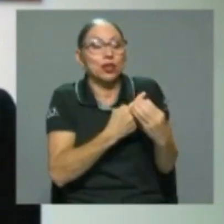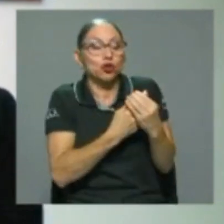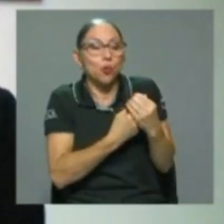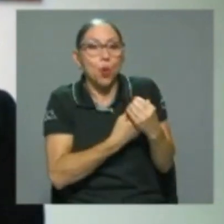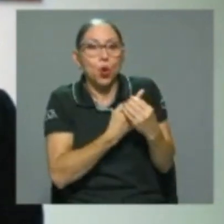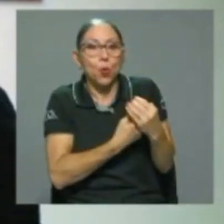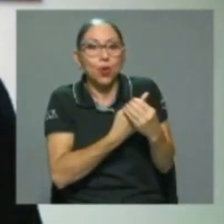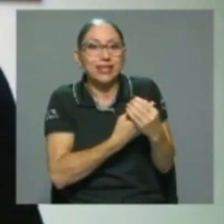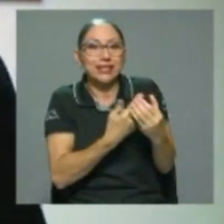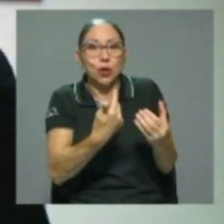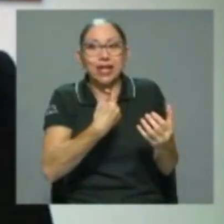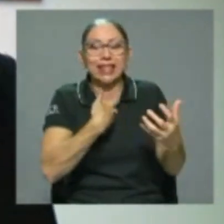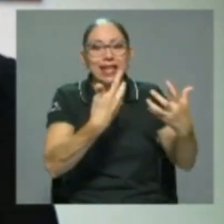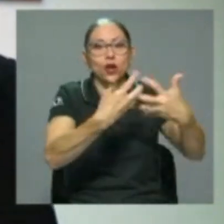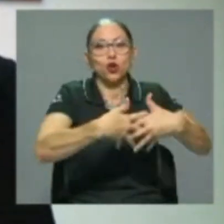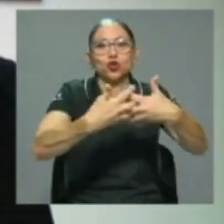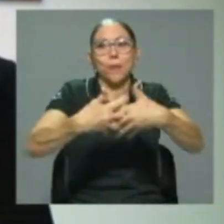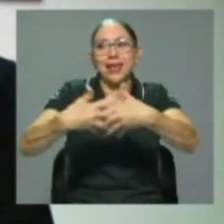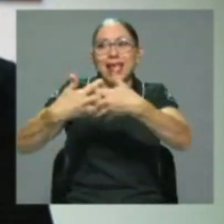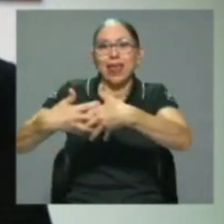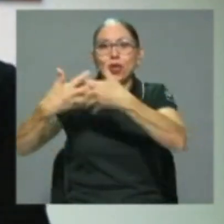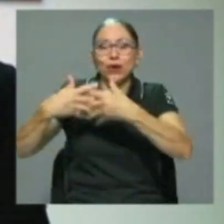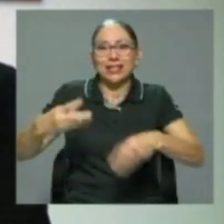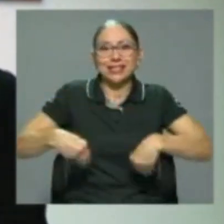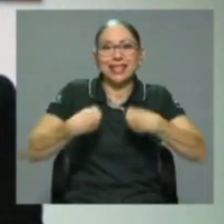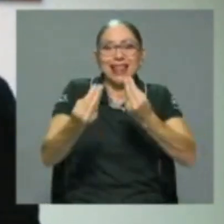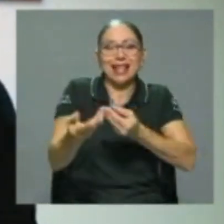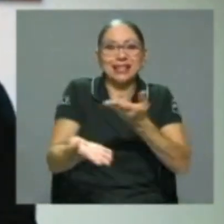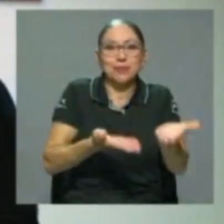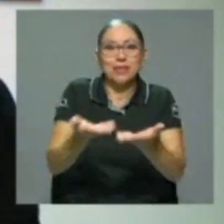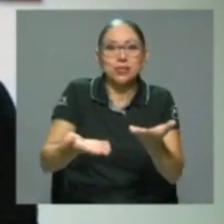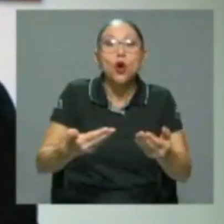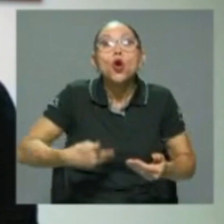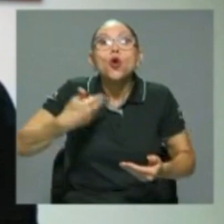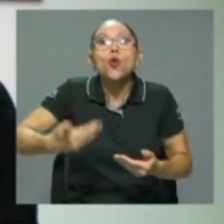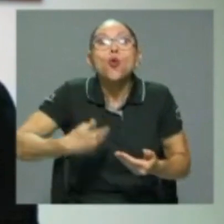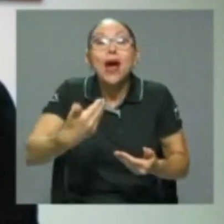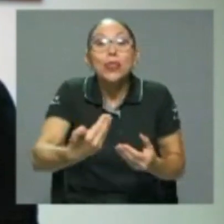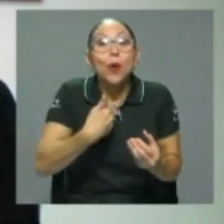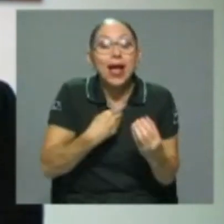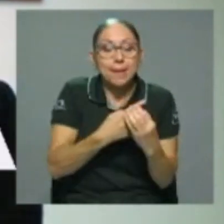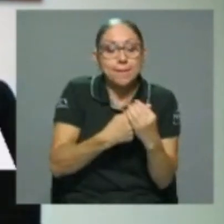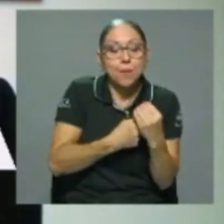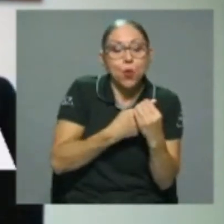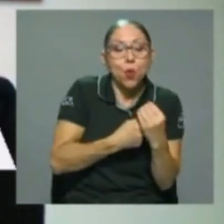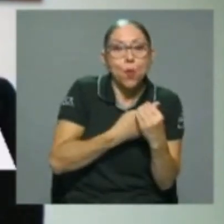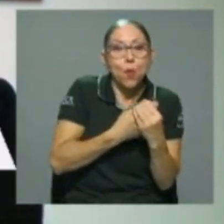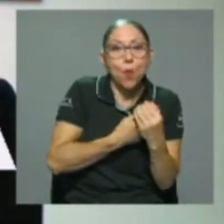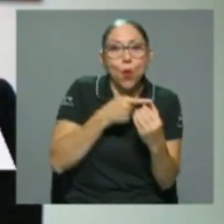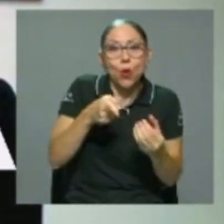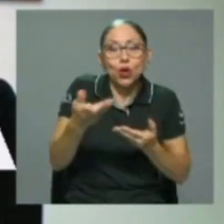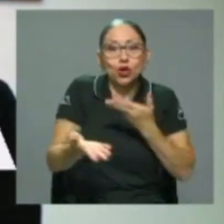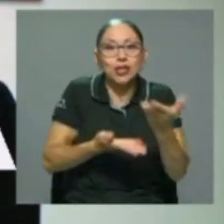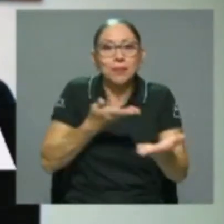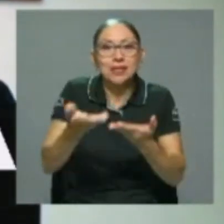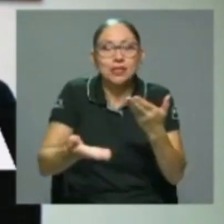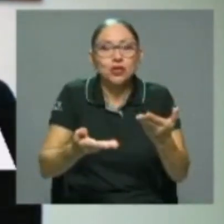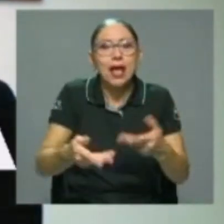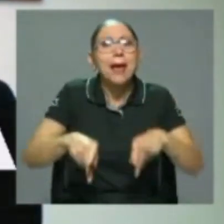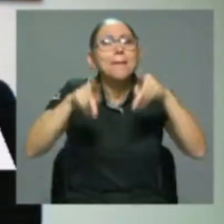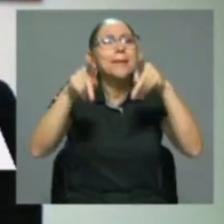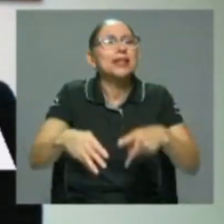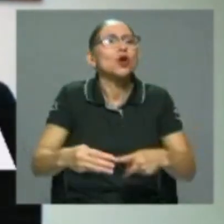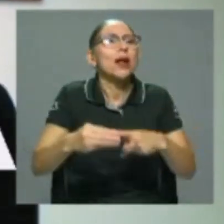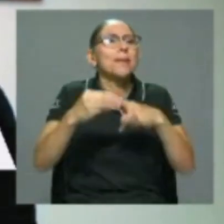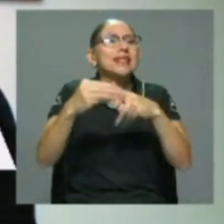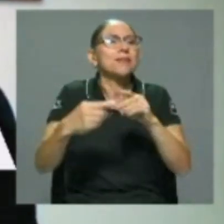los operadores, y cuando hay algún grado de control monopólico sobre los servicios, el principal perjudicado es el